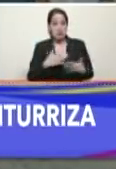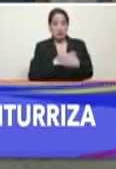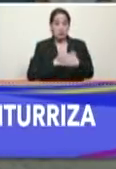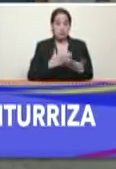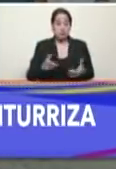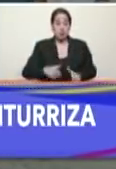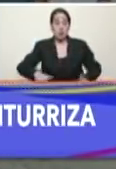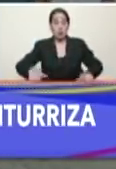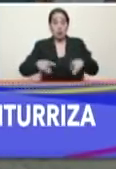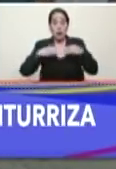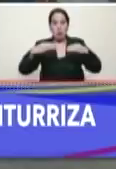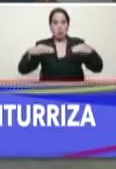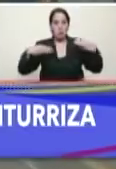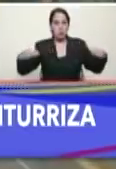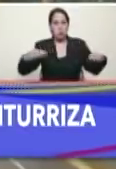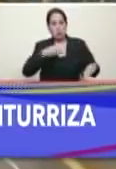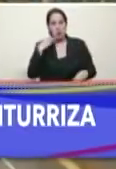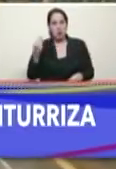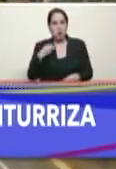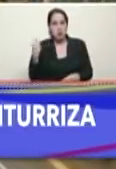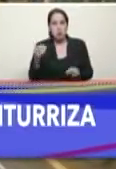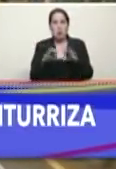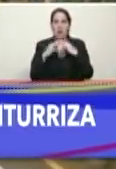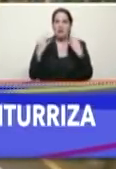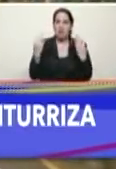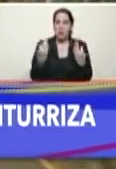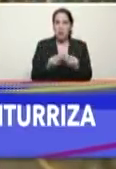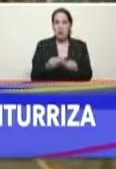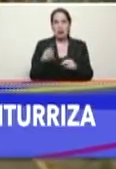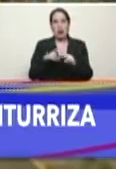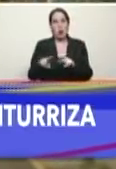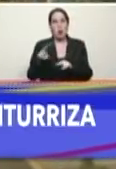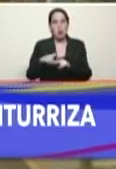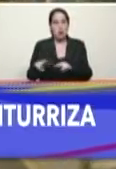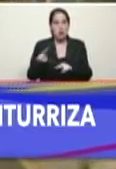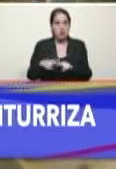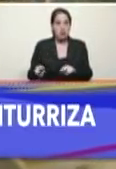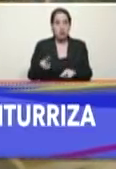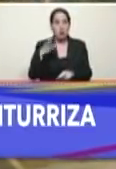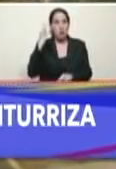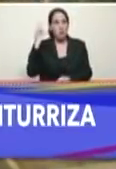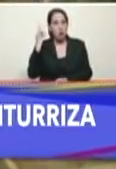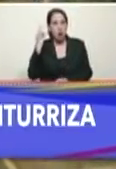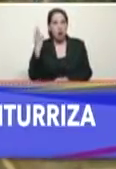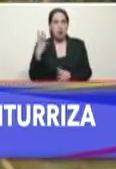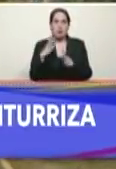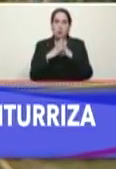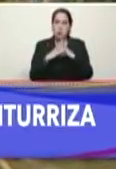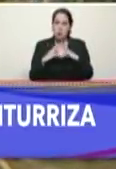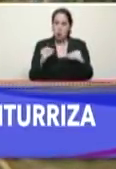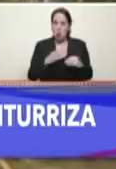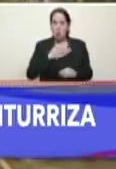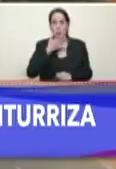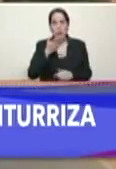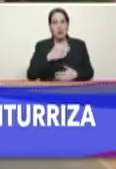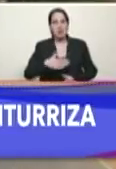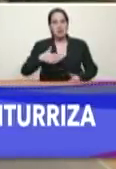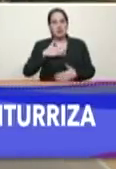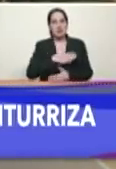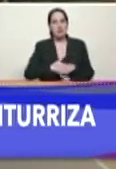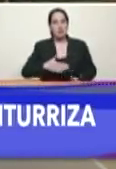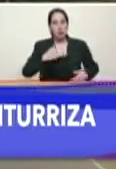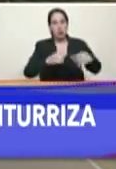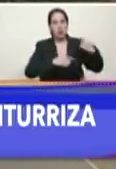espacio público, que la juventud, la familia, los niños, las niñas, nuestras mujeres puedan disfrutar todos los